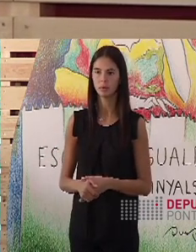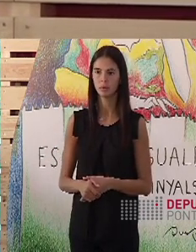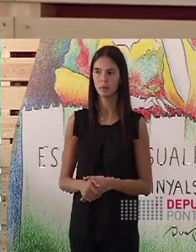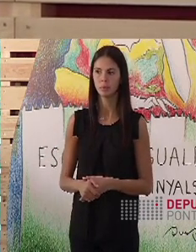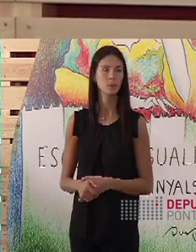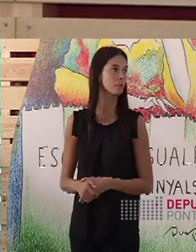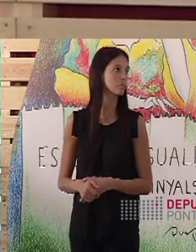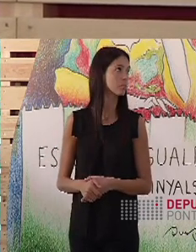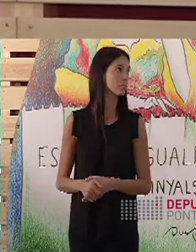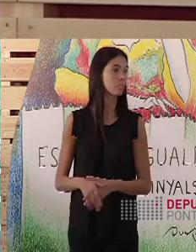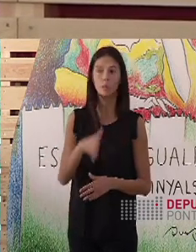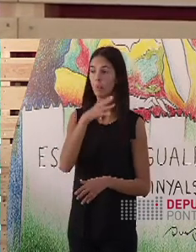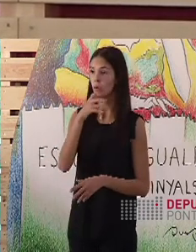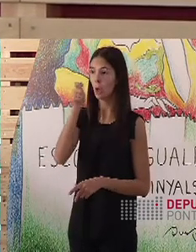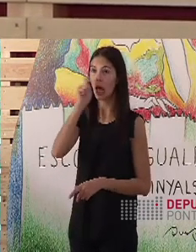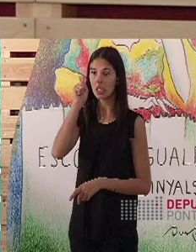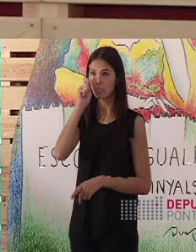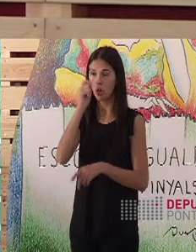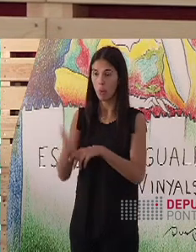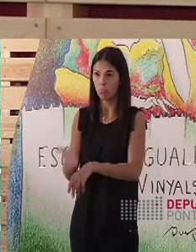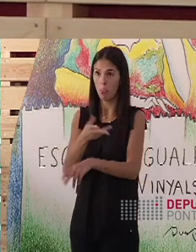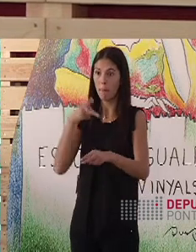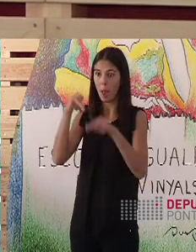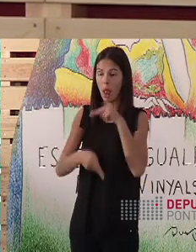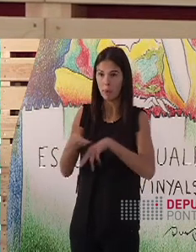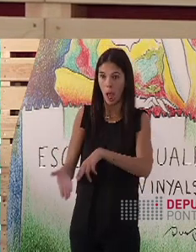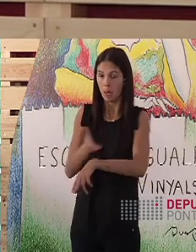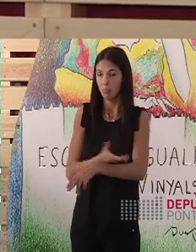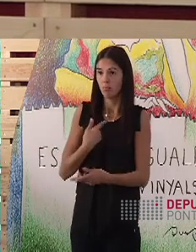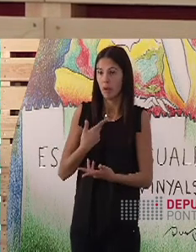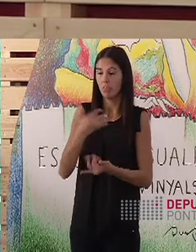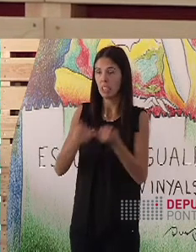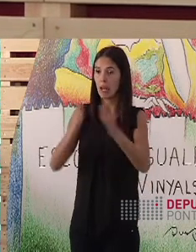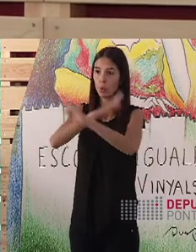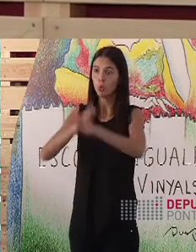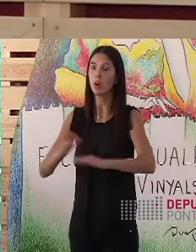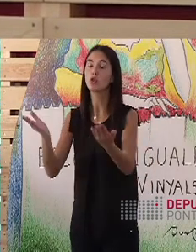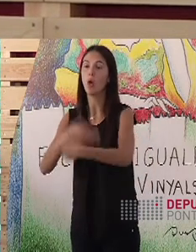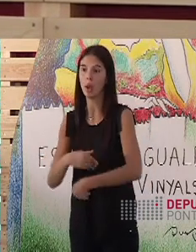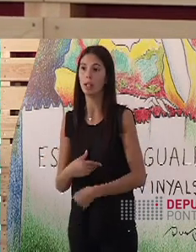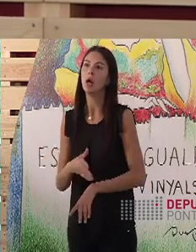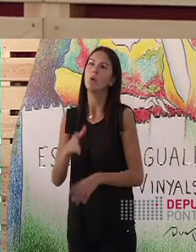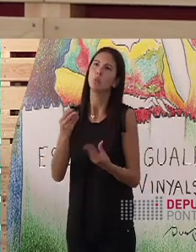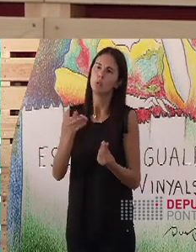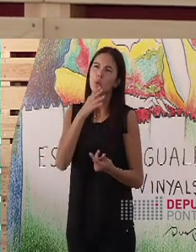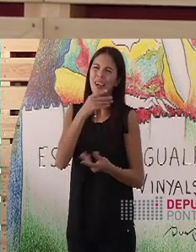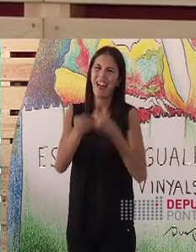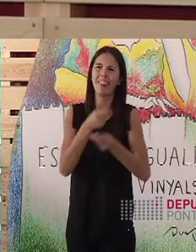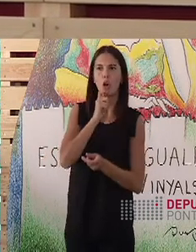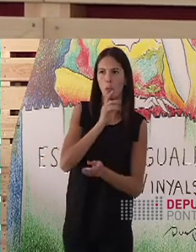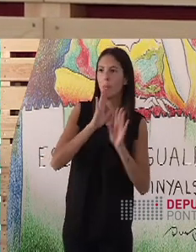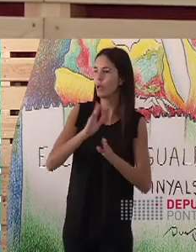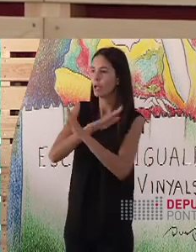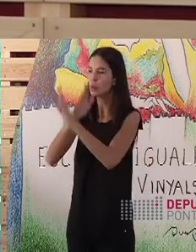E as home, por eso as inspeccións preventivas non están tendo resultados, claro, vale? Moito tamén é por como se está facendo, pero non está tendo